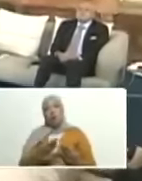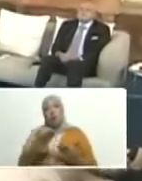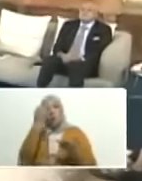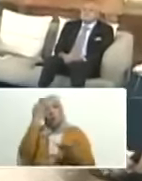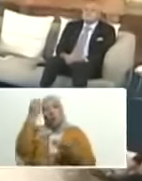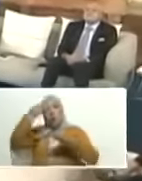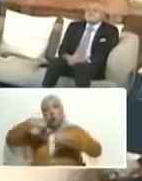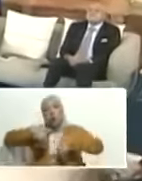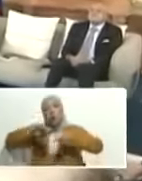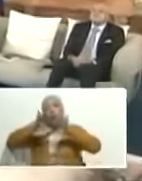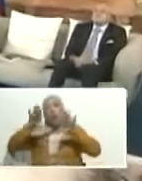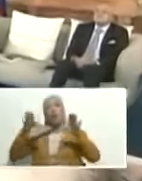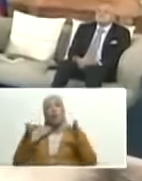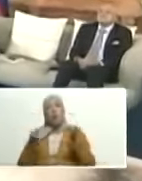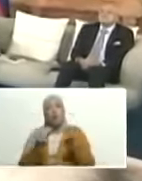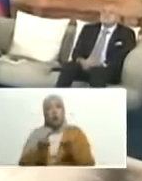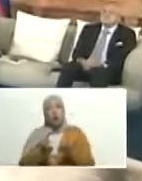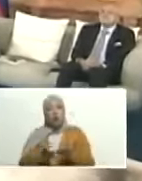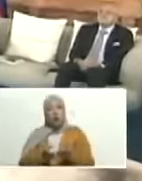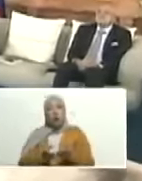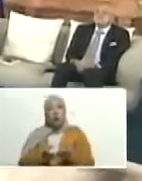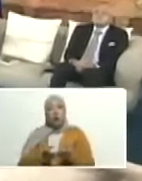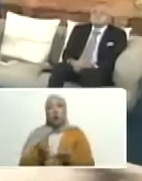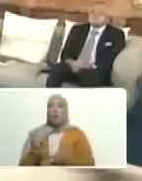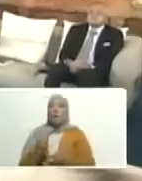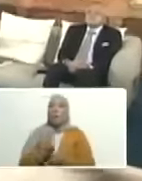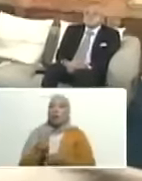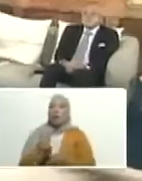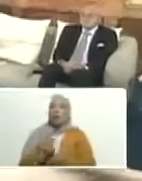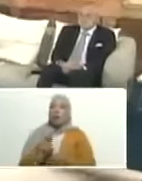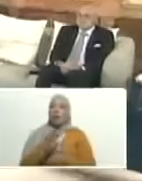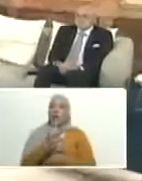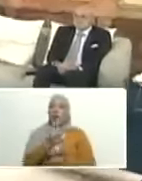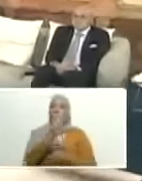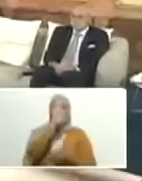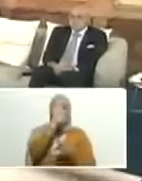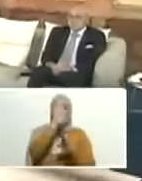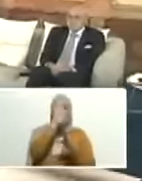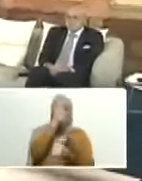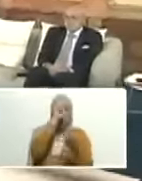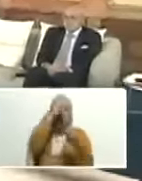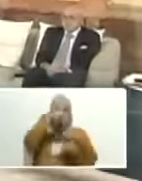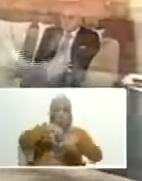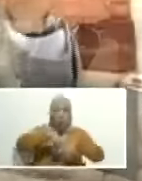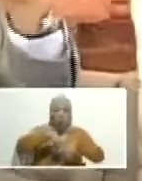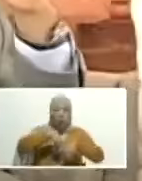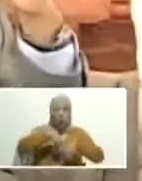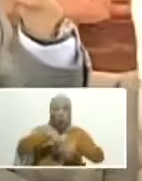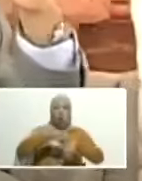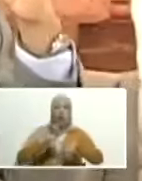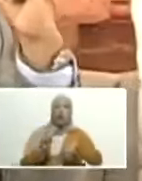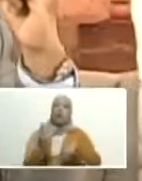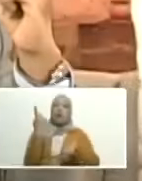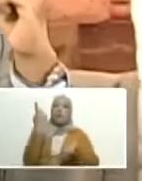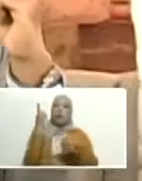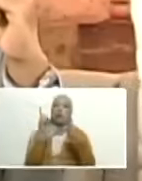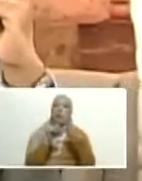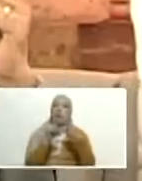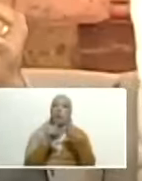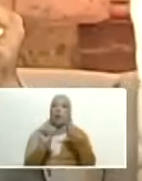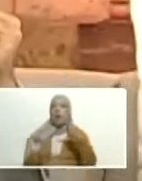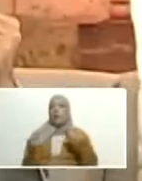consenso mundial. En Venezuela yo he hablado de 5 consensos. Bueno, es el primer consenso de